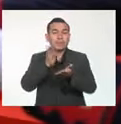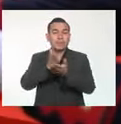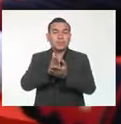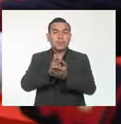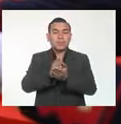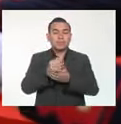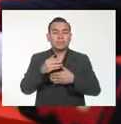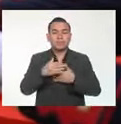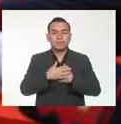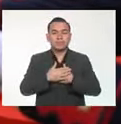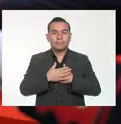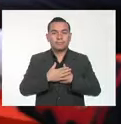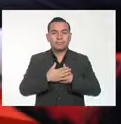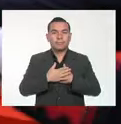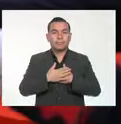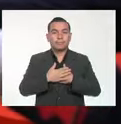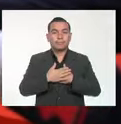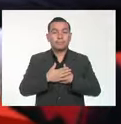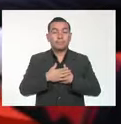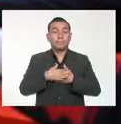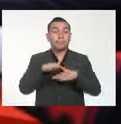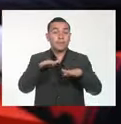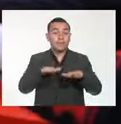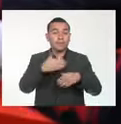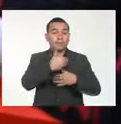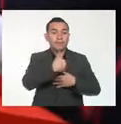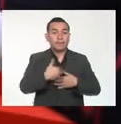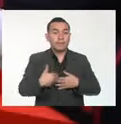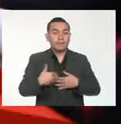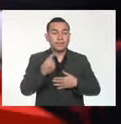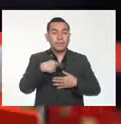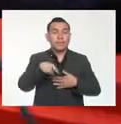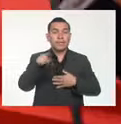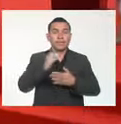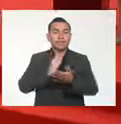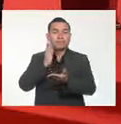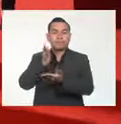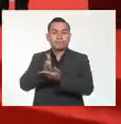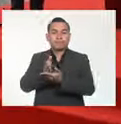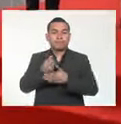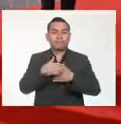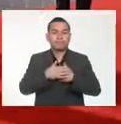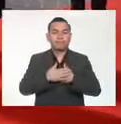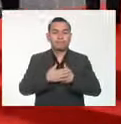fila. Está bien, señor presidente, voy a pasar a la fila.